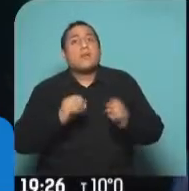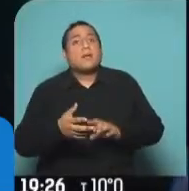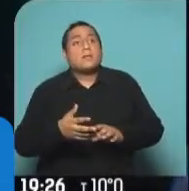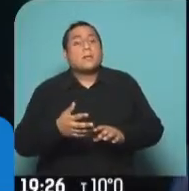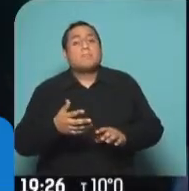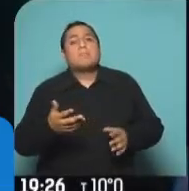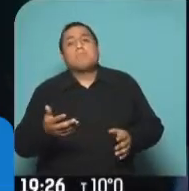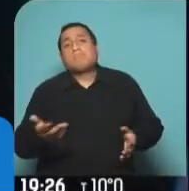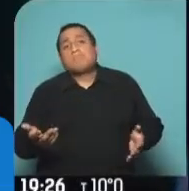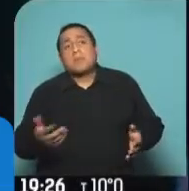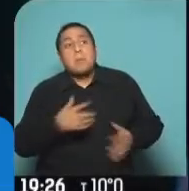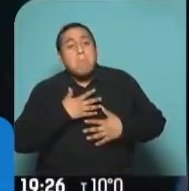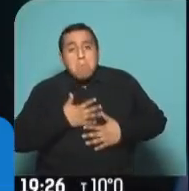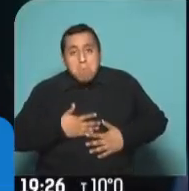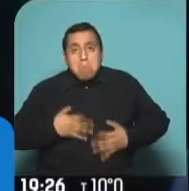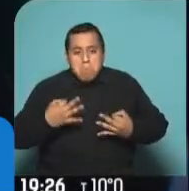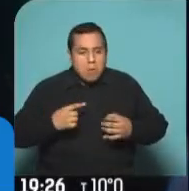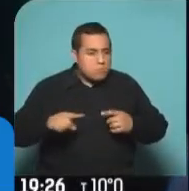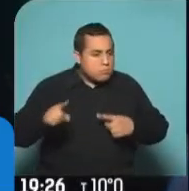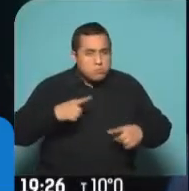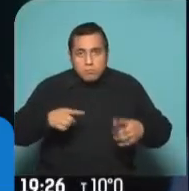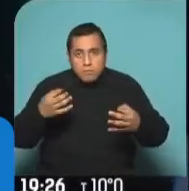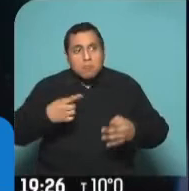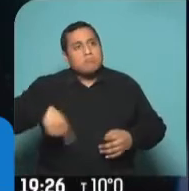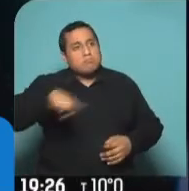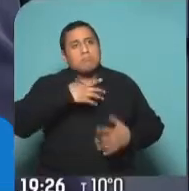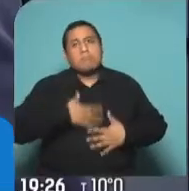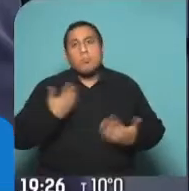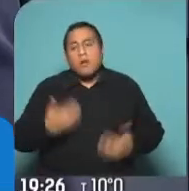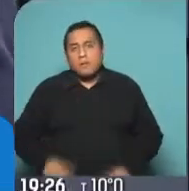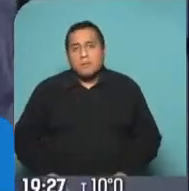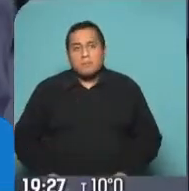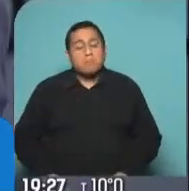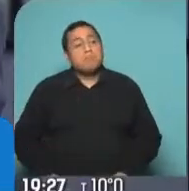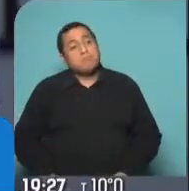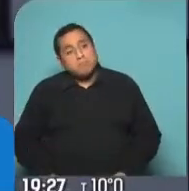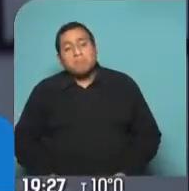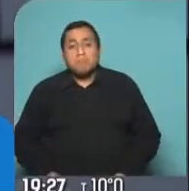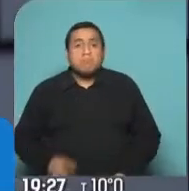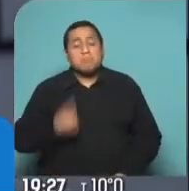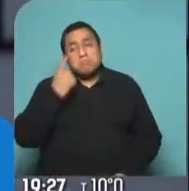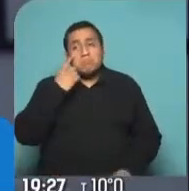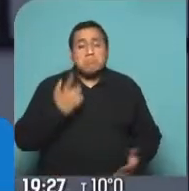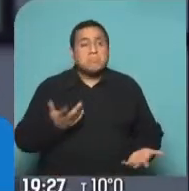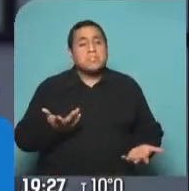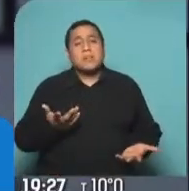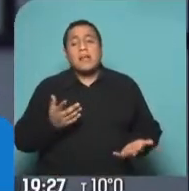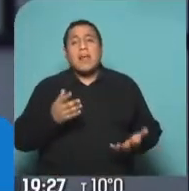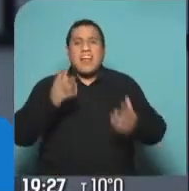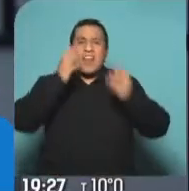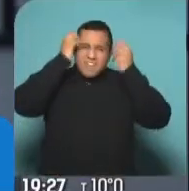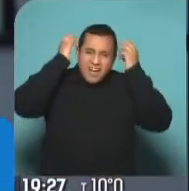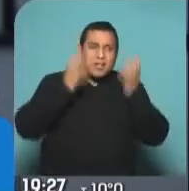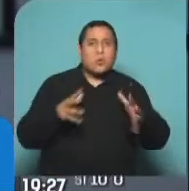peor. Si se juega tranquilo podemos vivir respirando mejor. En principio parece un buen signo que ayer mismo los economistas de La Baña, de Consenso